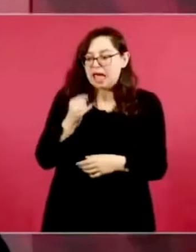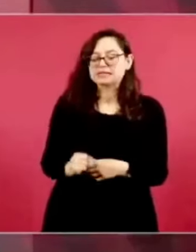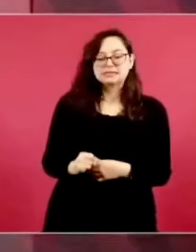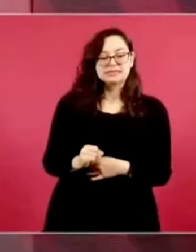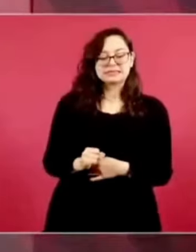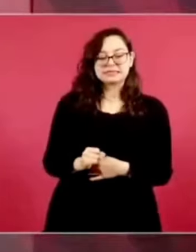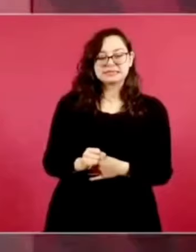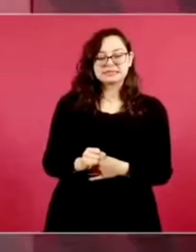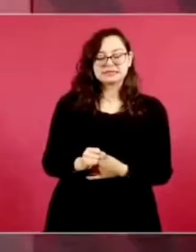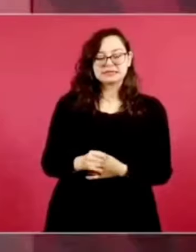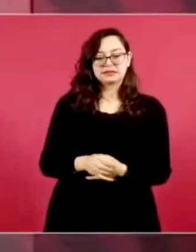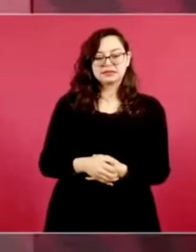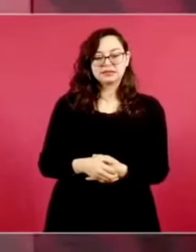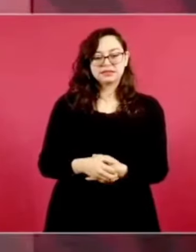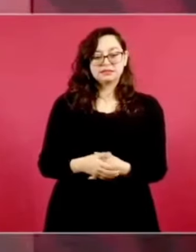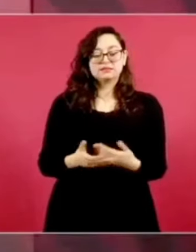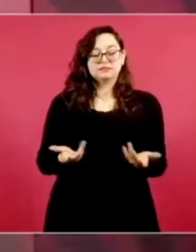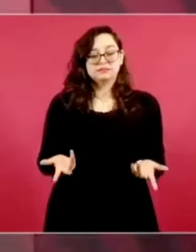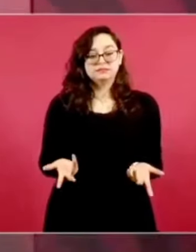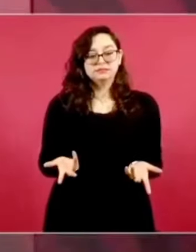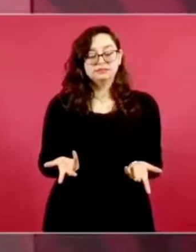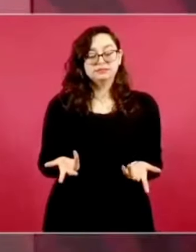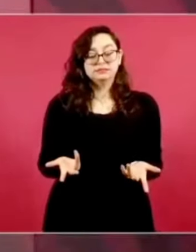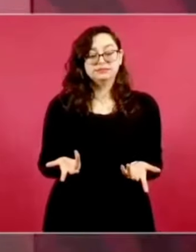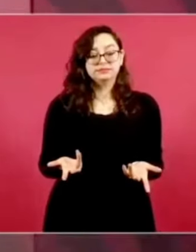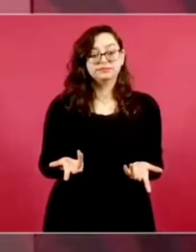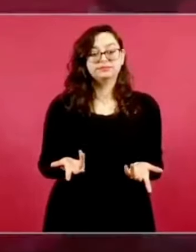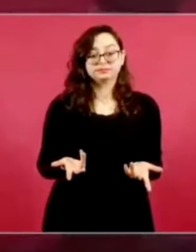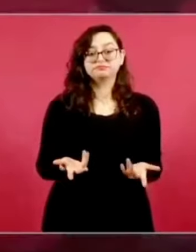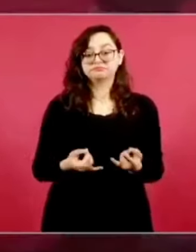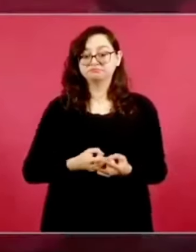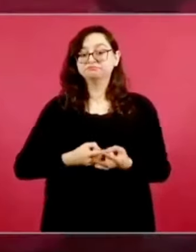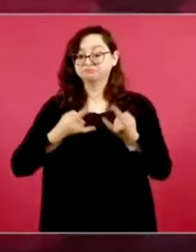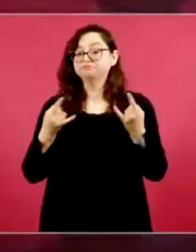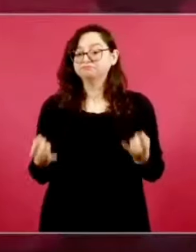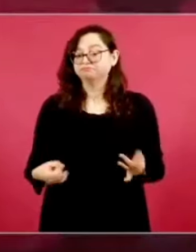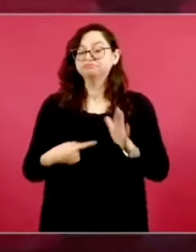Entonces, sí vamos a tratar estos asuntos.